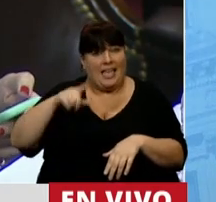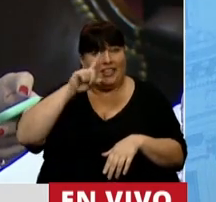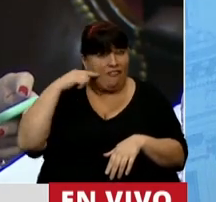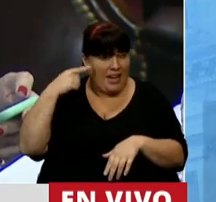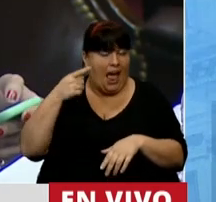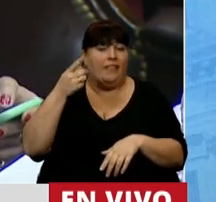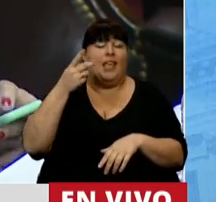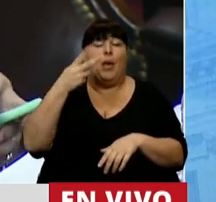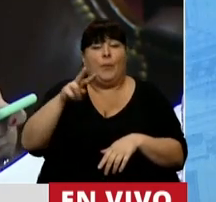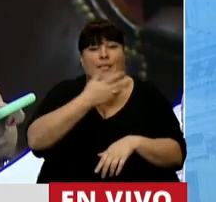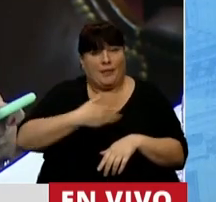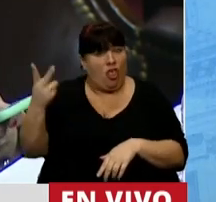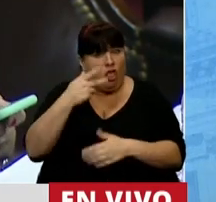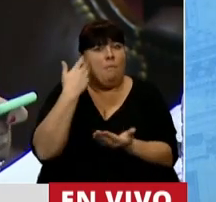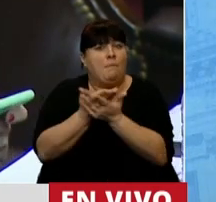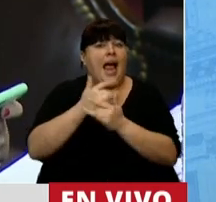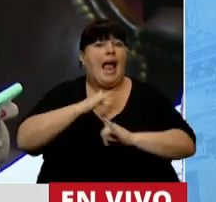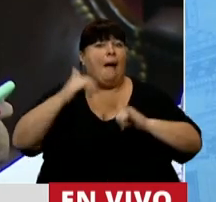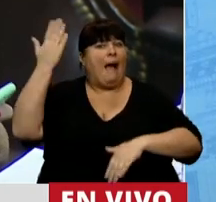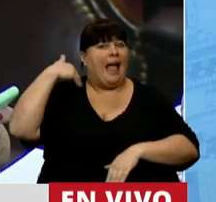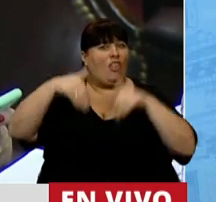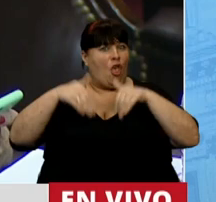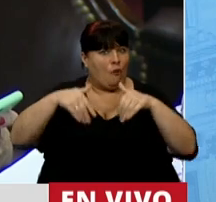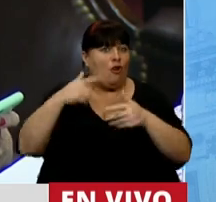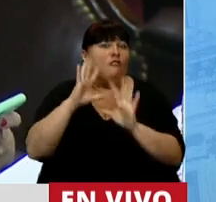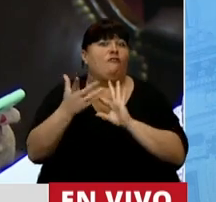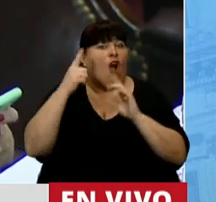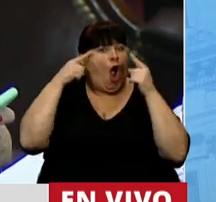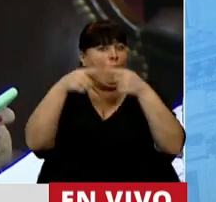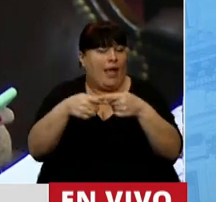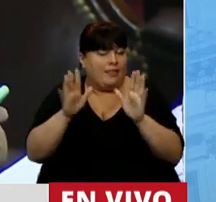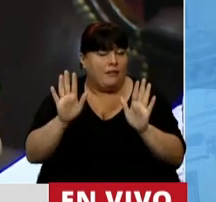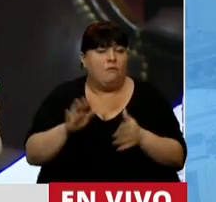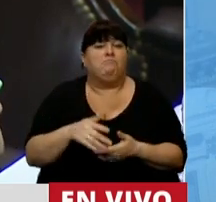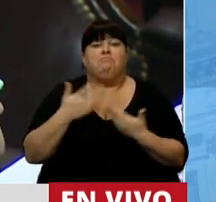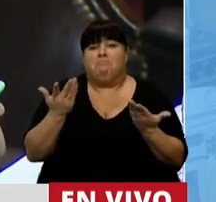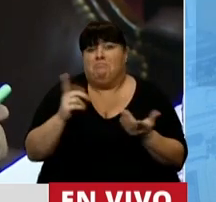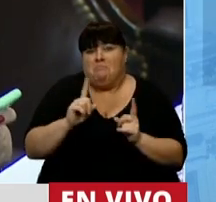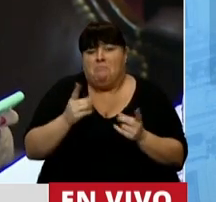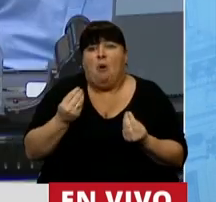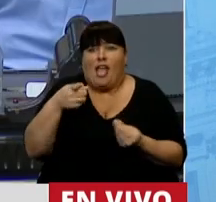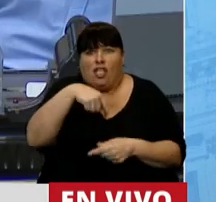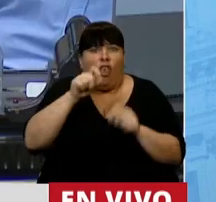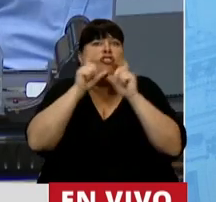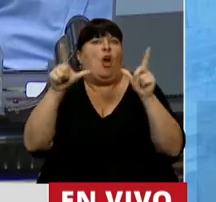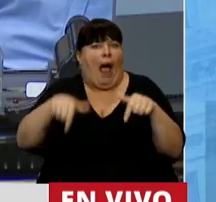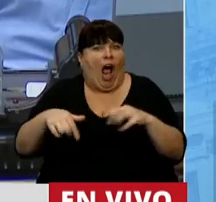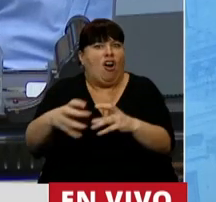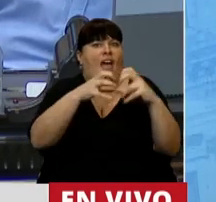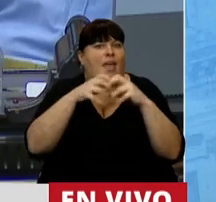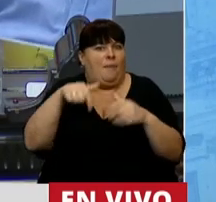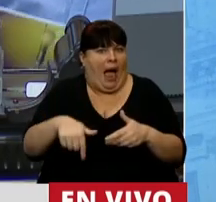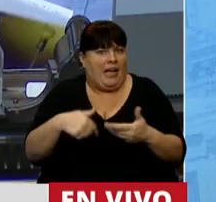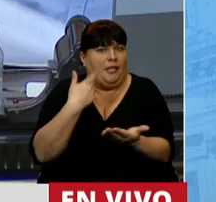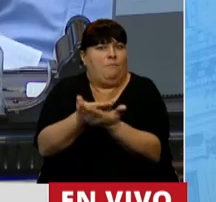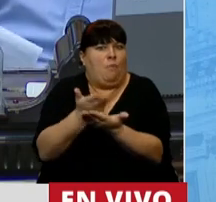y la vicepresidenta lo plantearon en la campaña electoral como parte de la plataforma, con lo cual no debiera sorprender que lo estemos discutiendo y